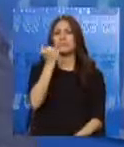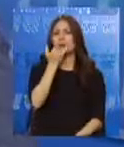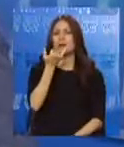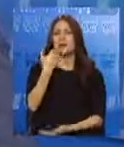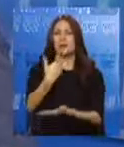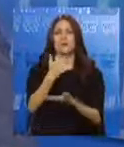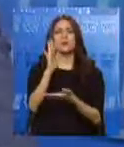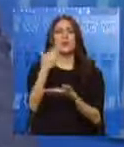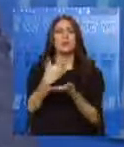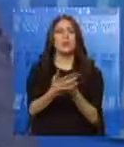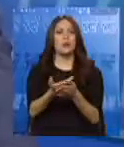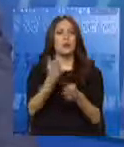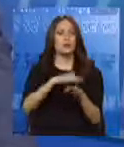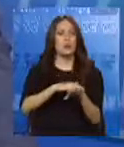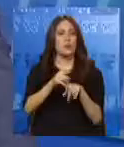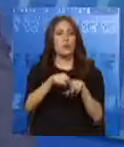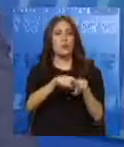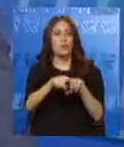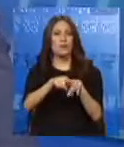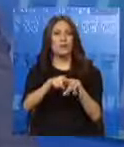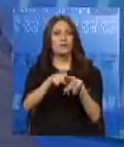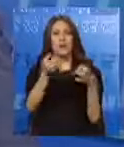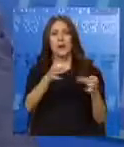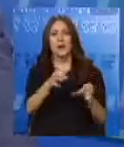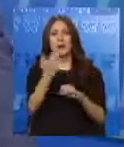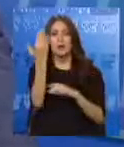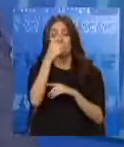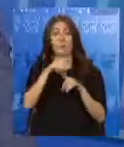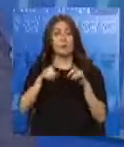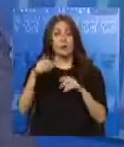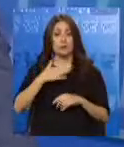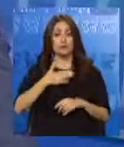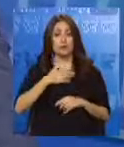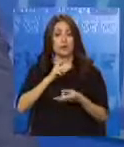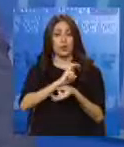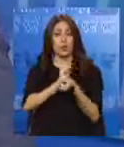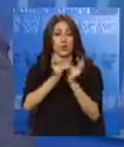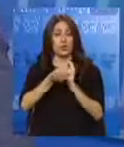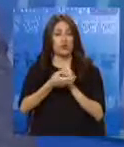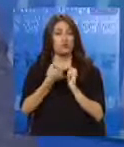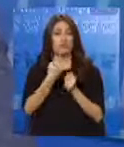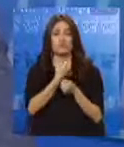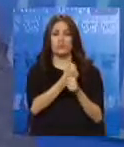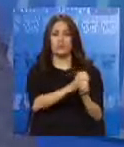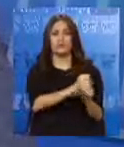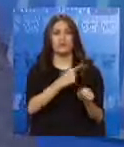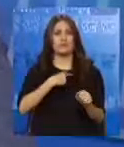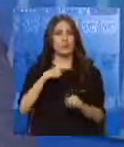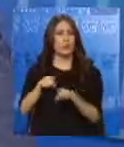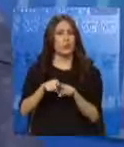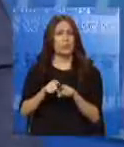redistribución de frecuencias. Sin embargo, las autoridades de Arcotel y del Cordicom defendieron este concurso.